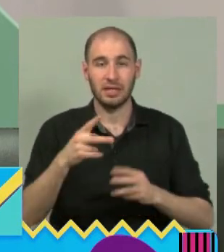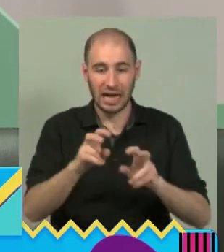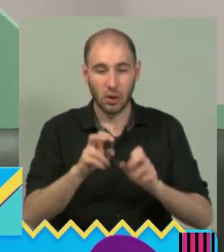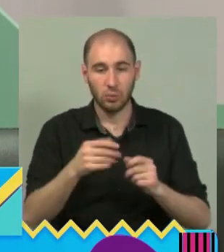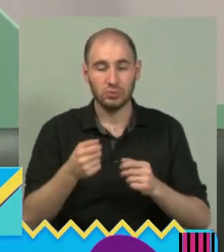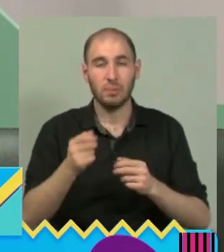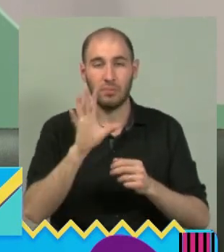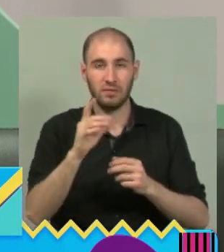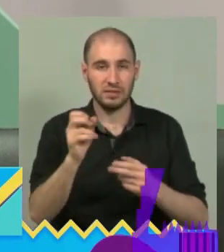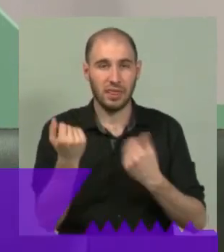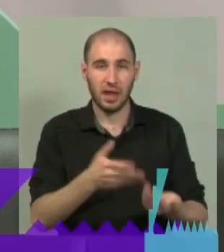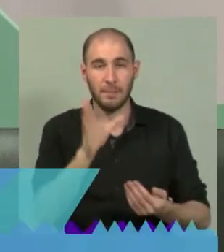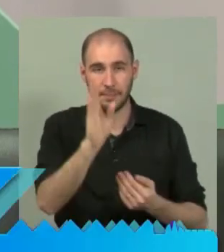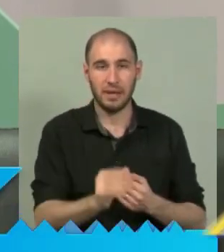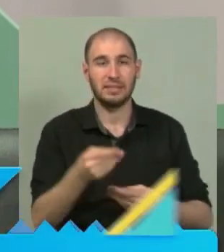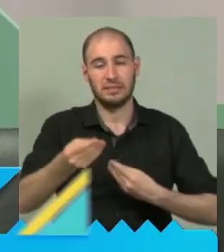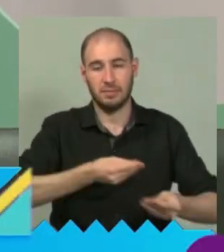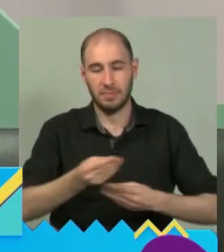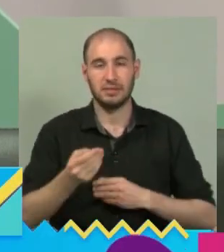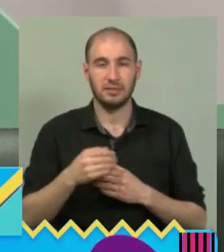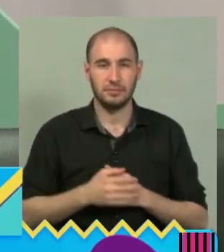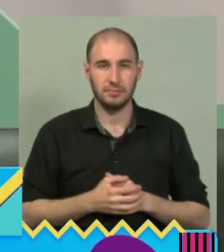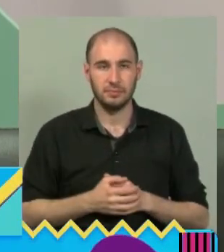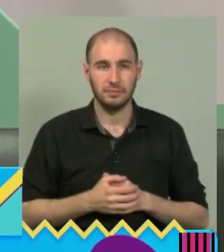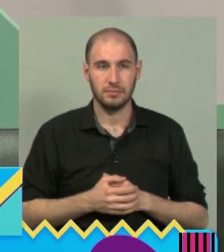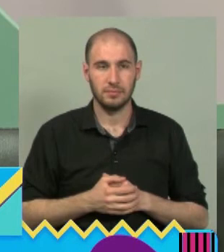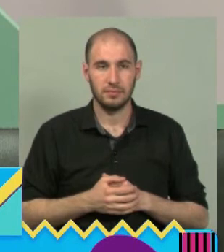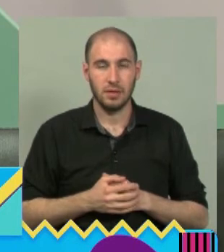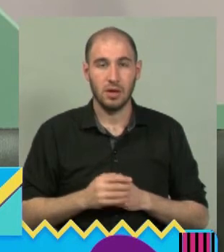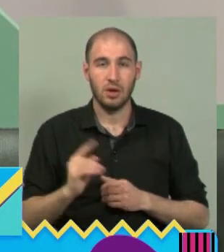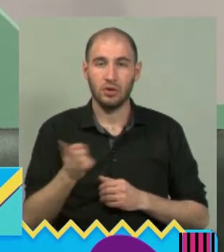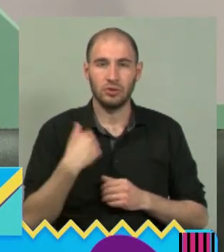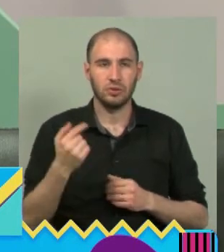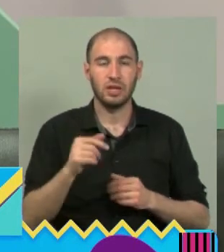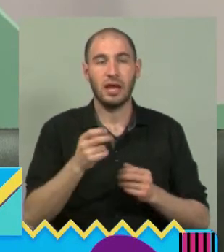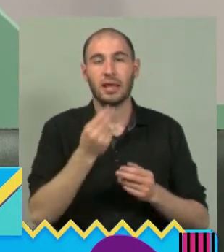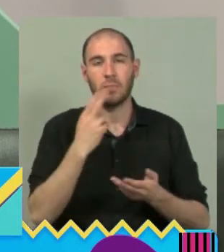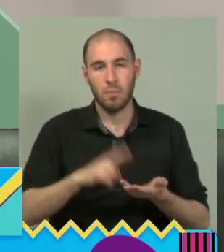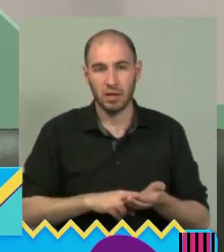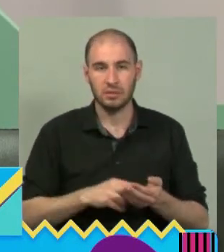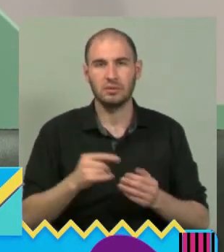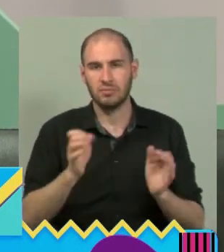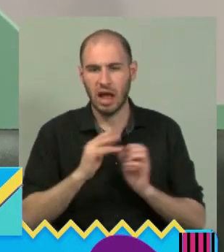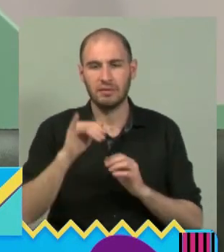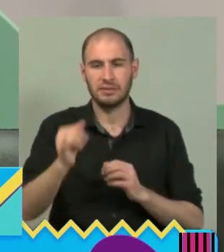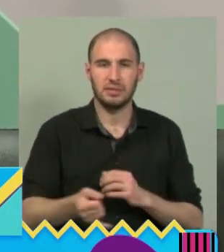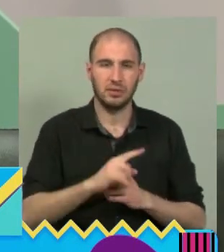recursos para la provincia, para el país, para las empresas. Nosotros, más allá de las retenciones, que pueden ser